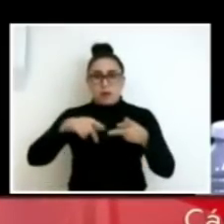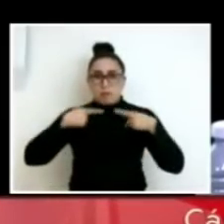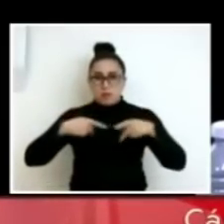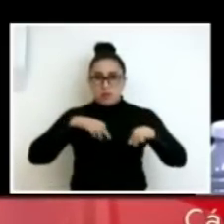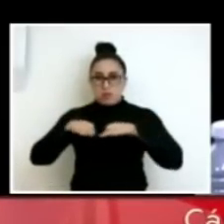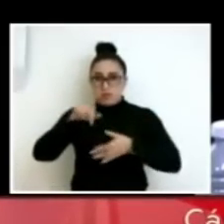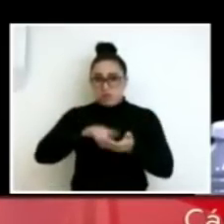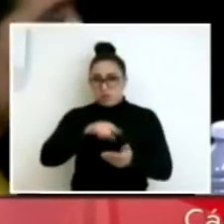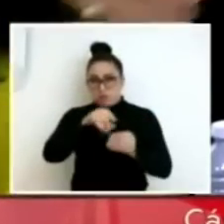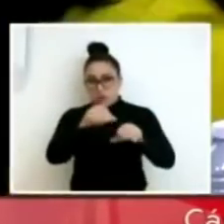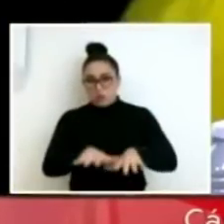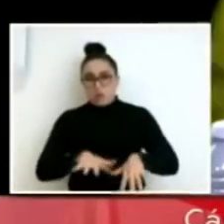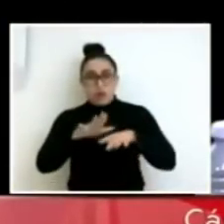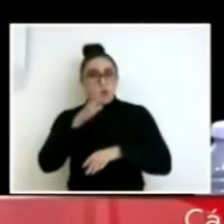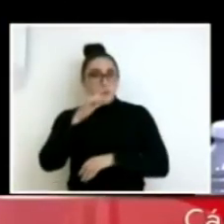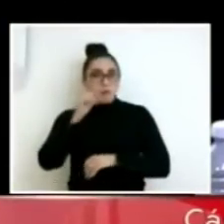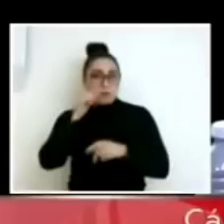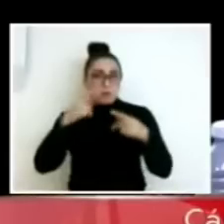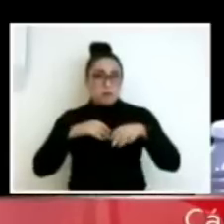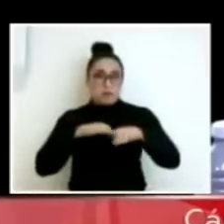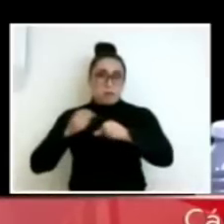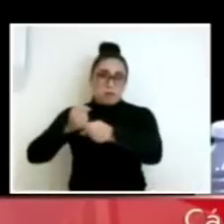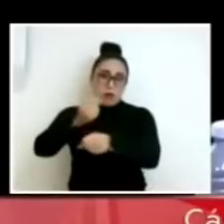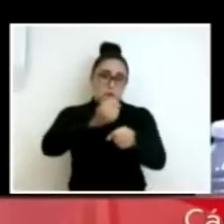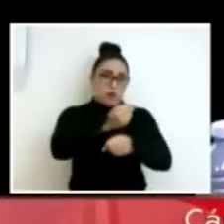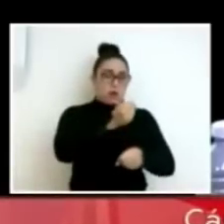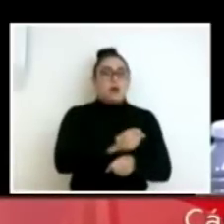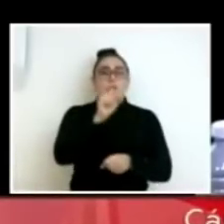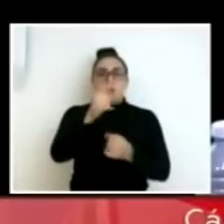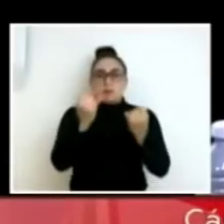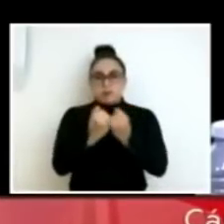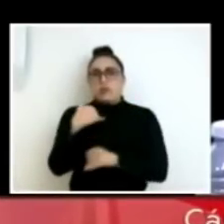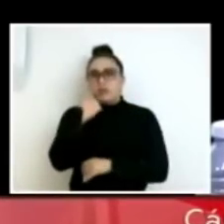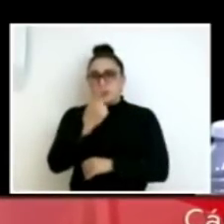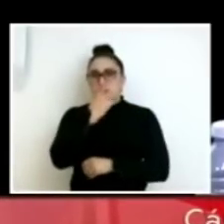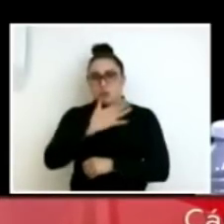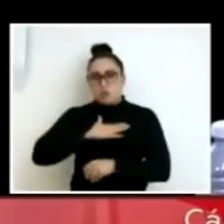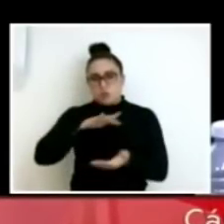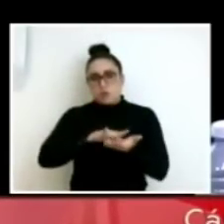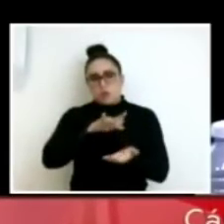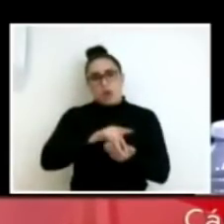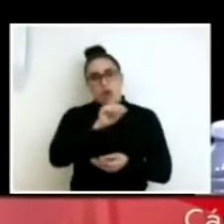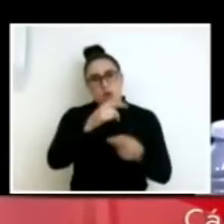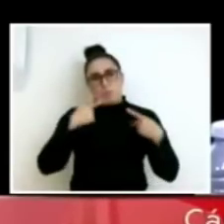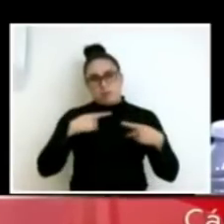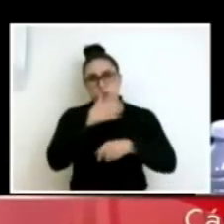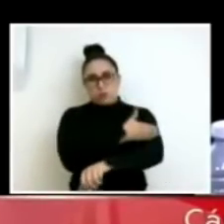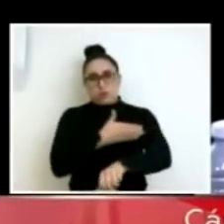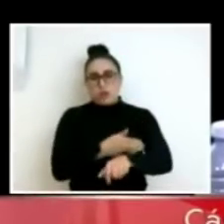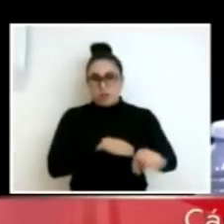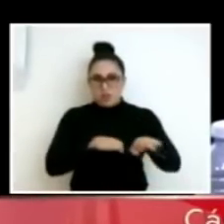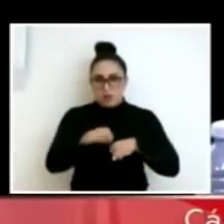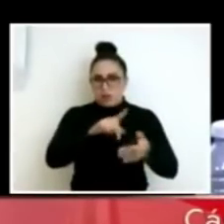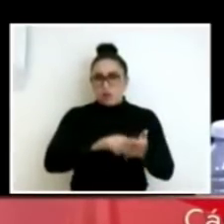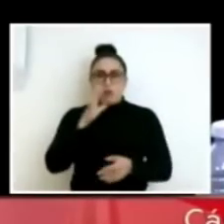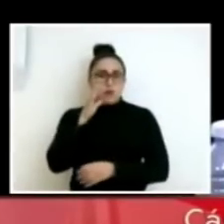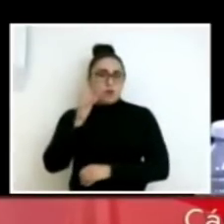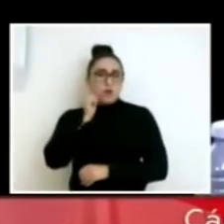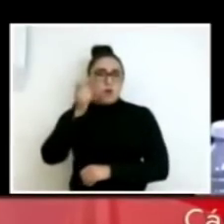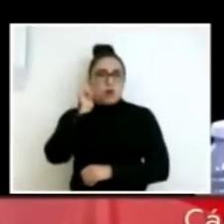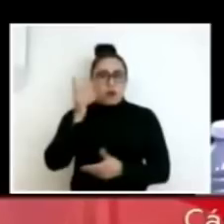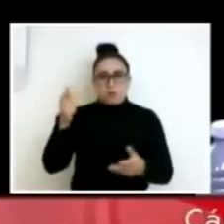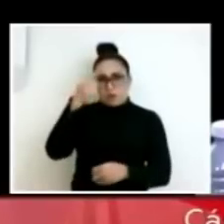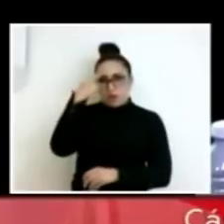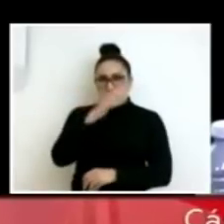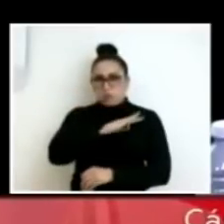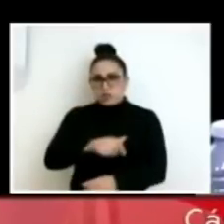trabajadores de este Senado de la República, con quienes nos solidarizamos profundamente, a trabajadores y a trabajadoras. Ojalá, por el bien de nuestra